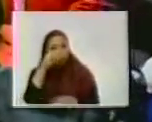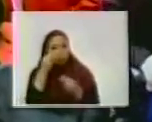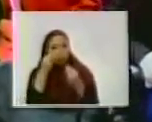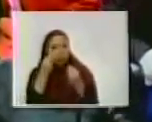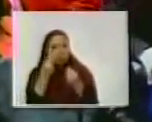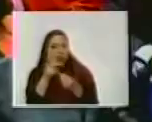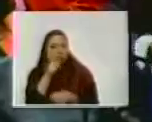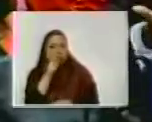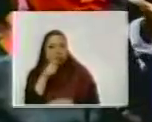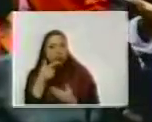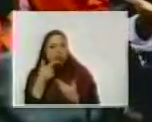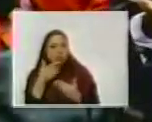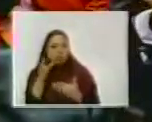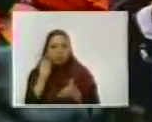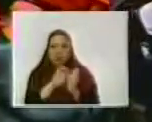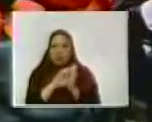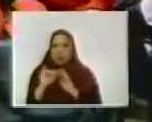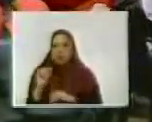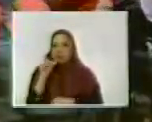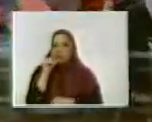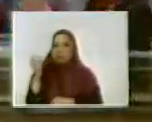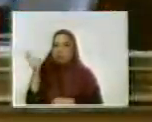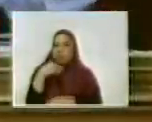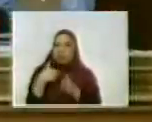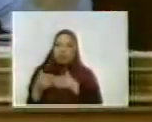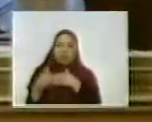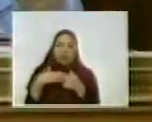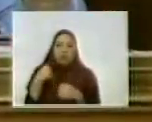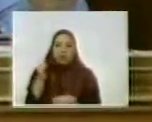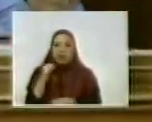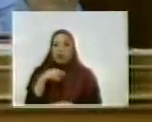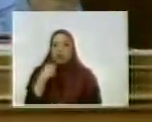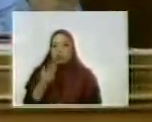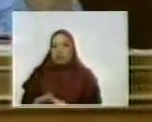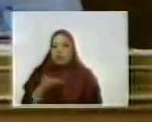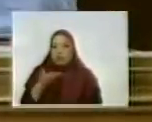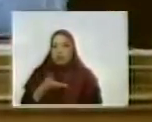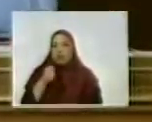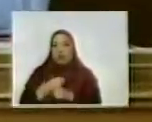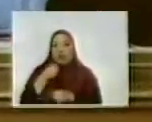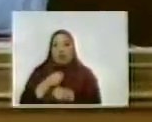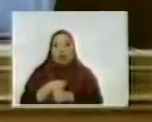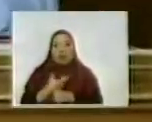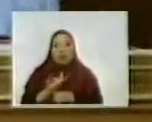Claro, porque no lo designa ya. Claro, no importa, pero sí tiene más fuerza, ¿eh? Y más compromiso.